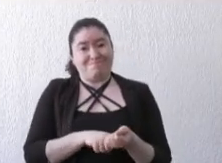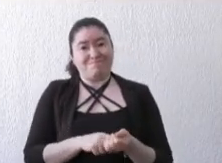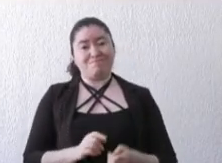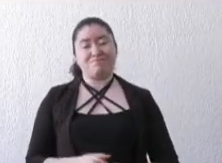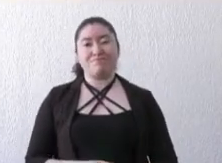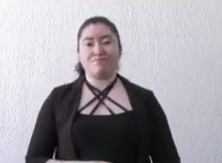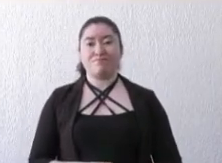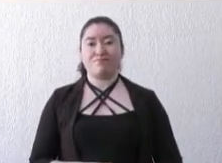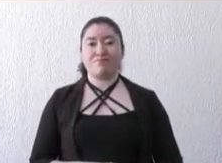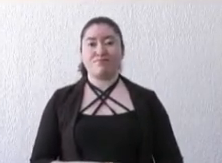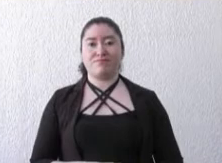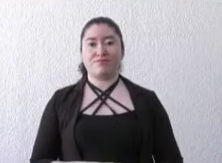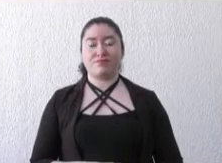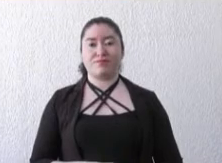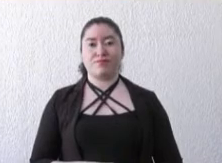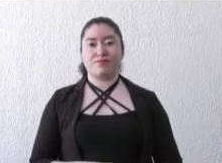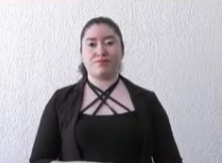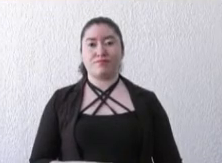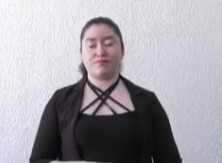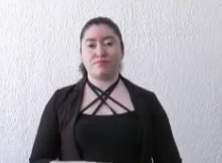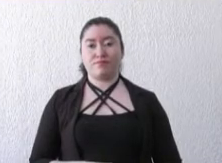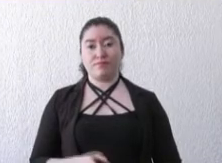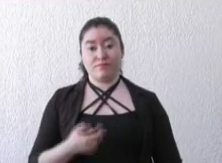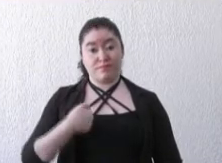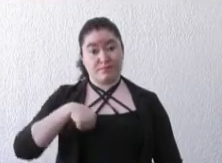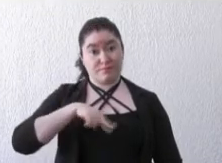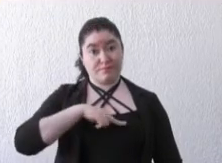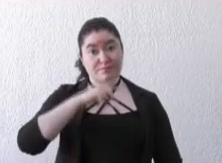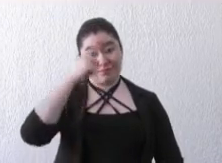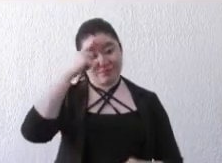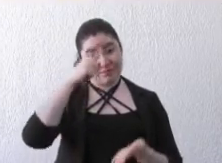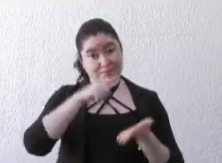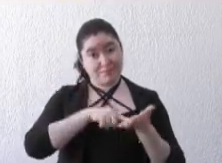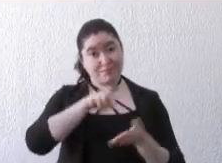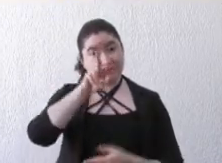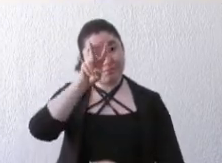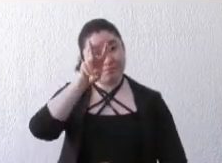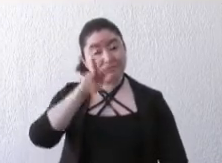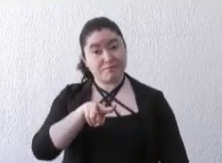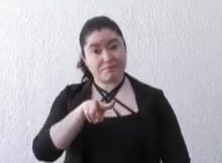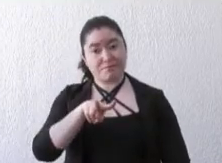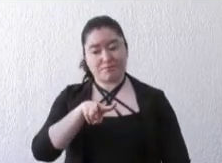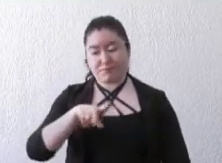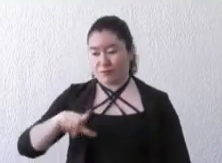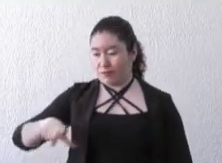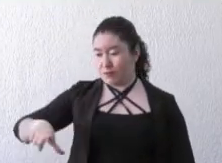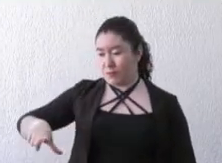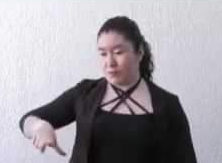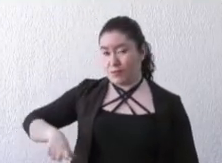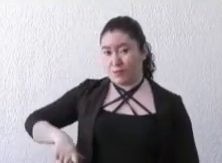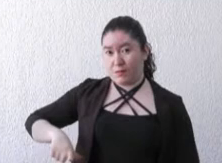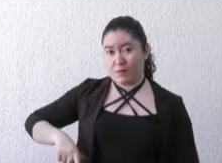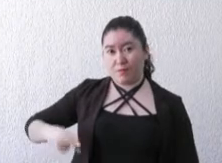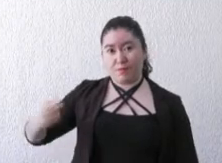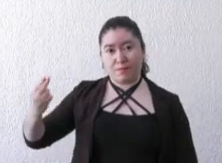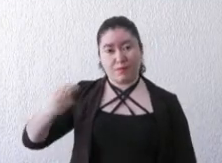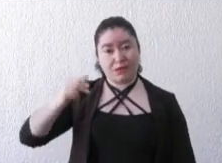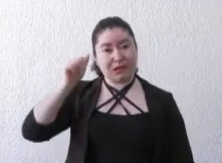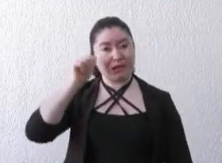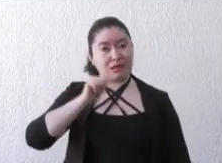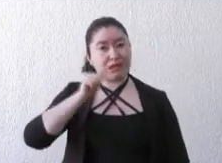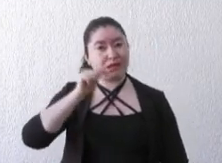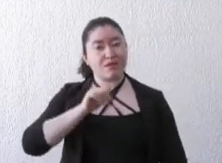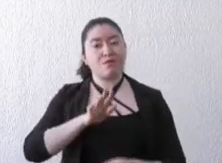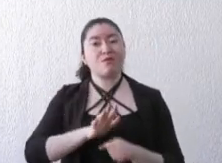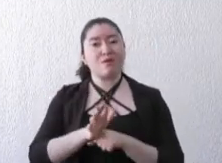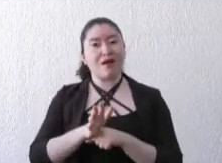donde estamos convencidos que un gobierno tiene que estar abierto siempre al diálogo y